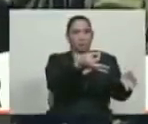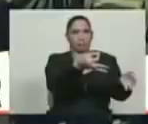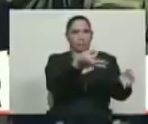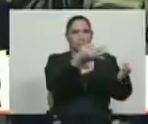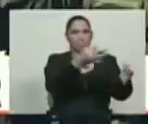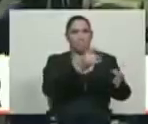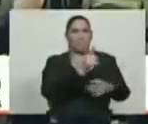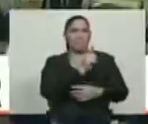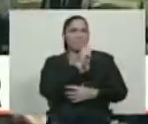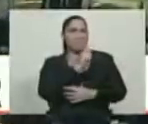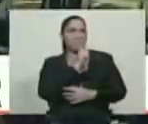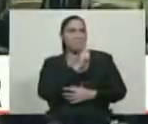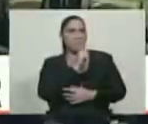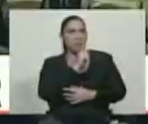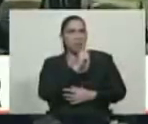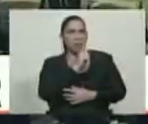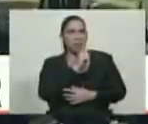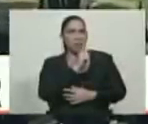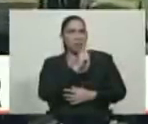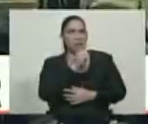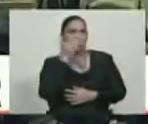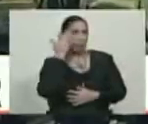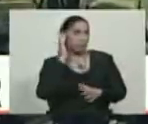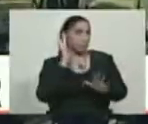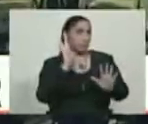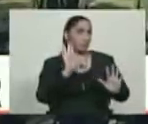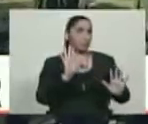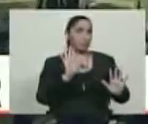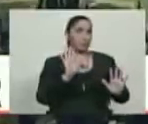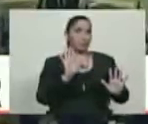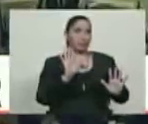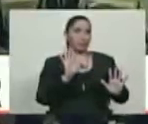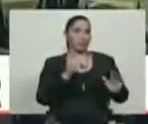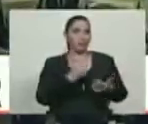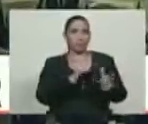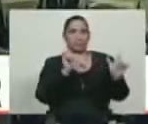hecho de que una supuesta amnistía,